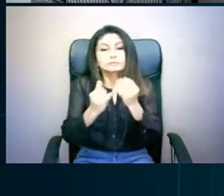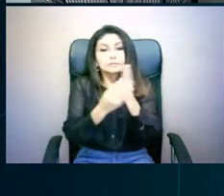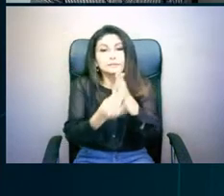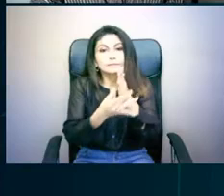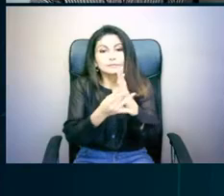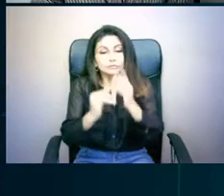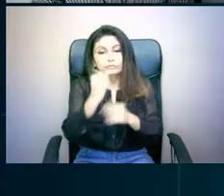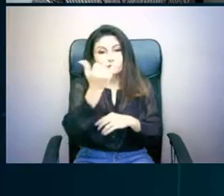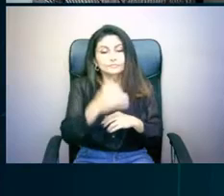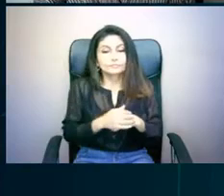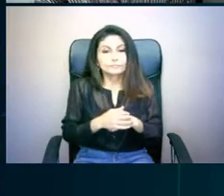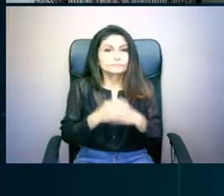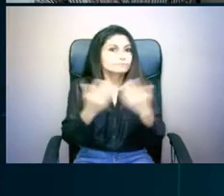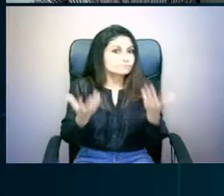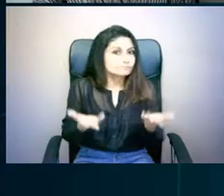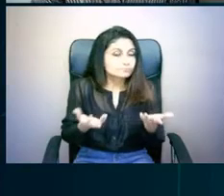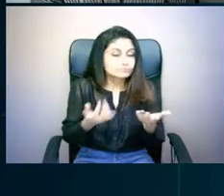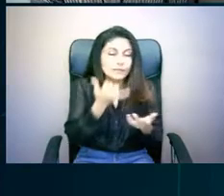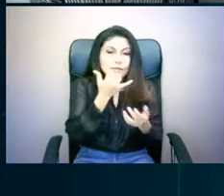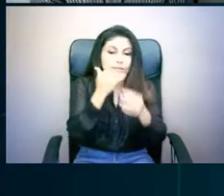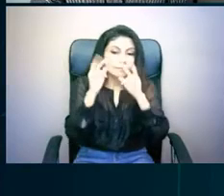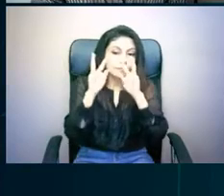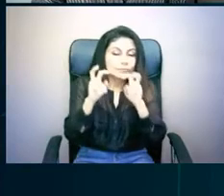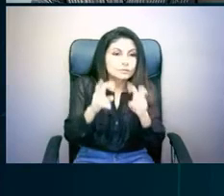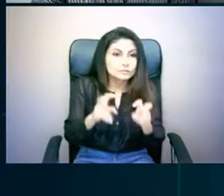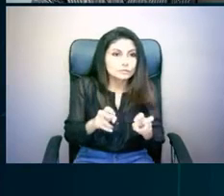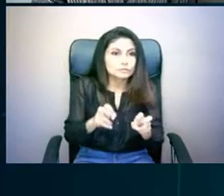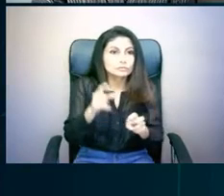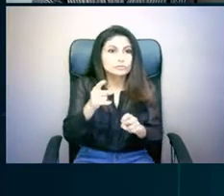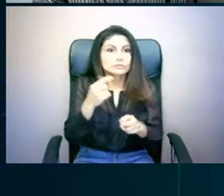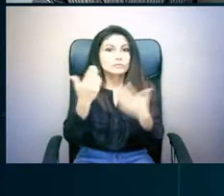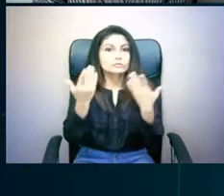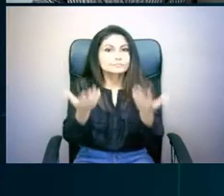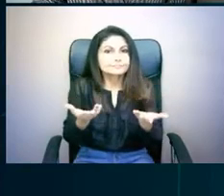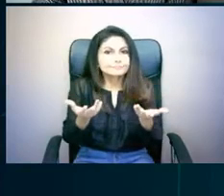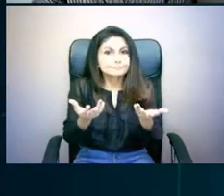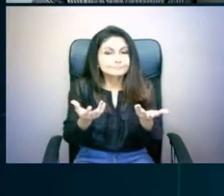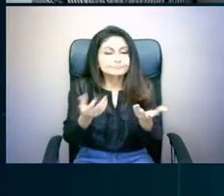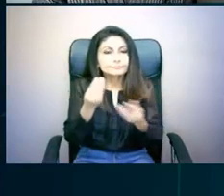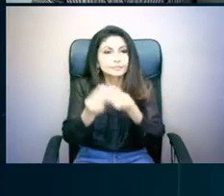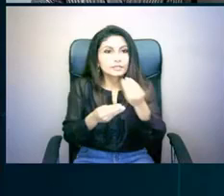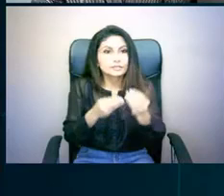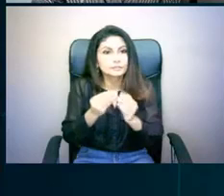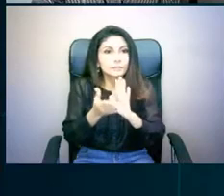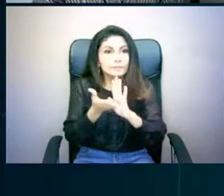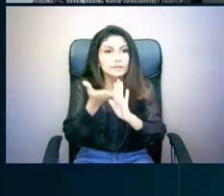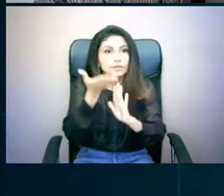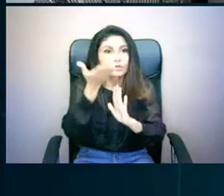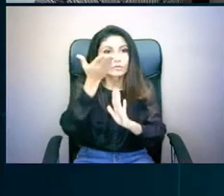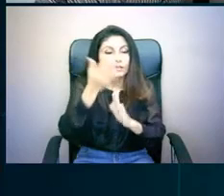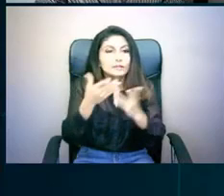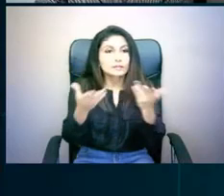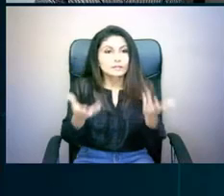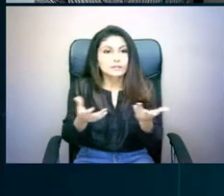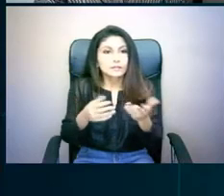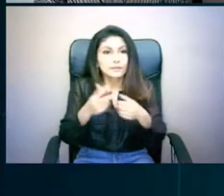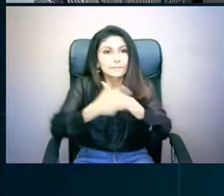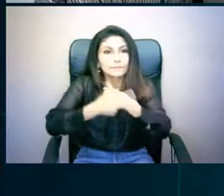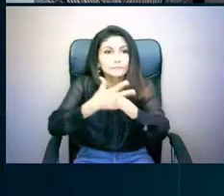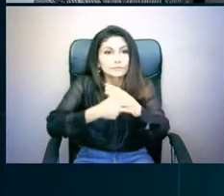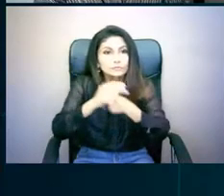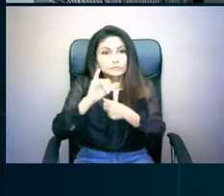Entonces, el problema pues de investigación es mejorar la producción de